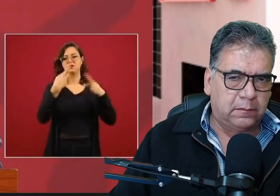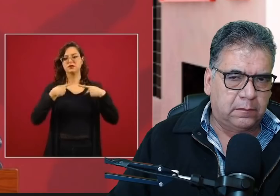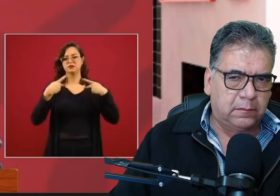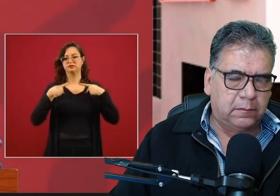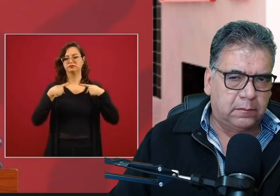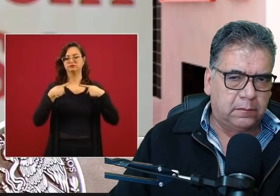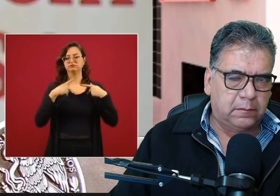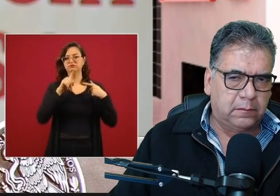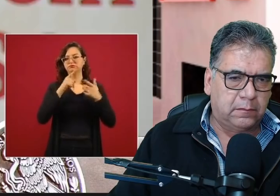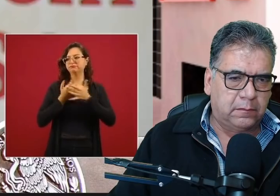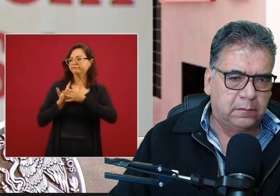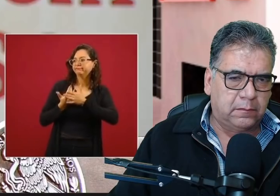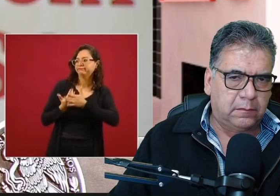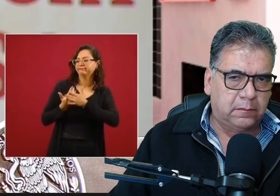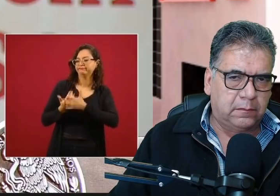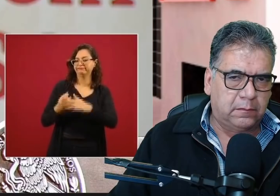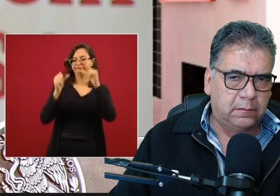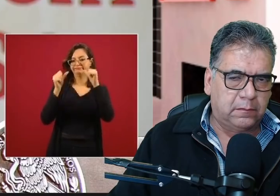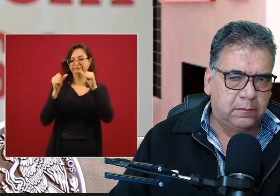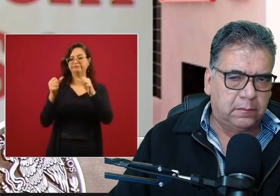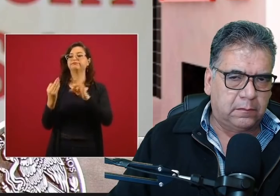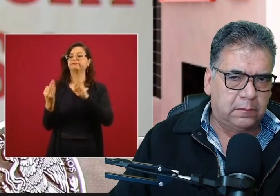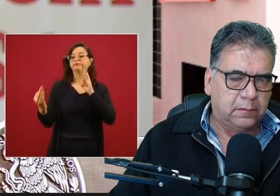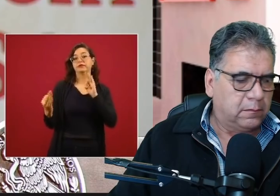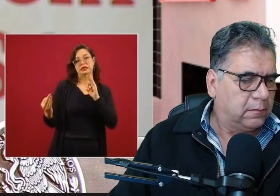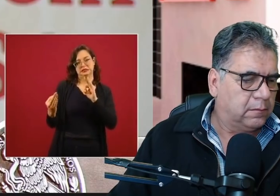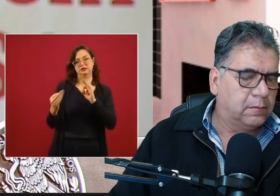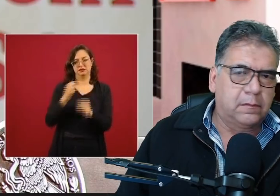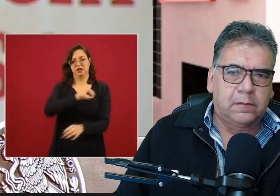nos acompañaron con sana distancia.